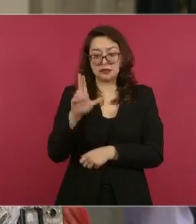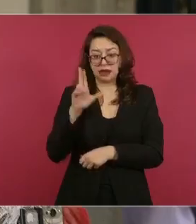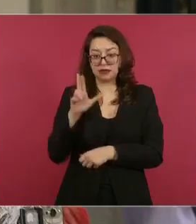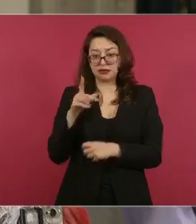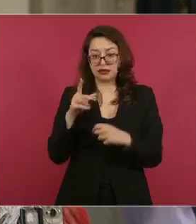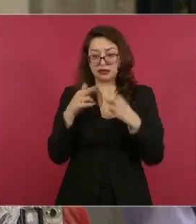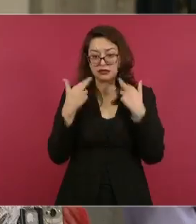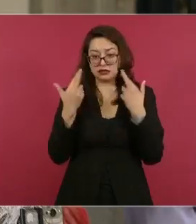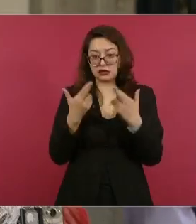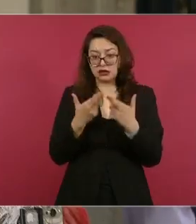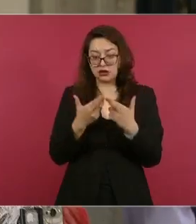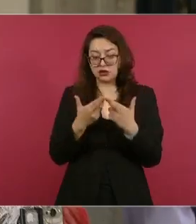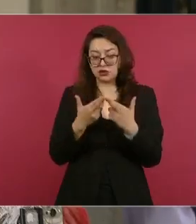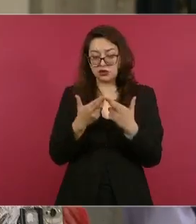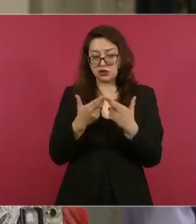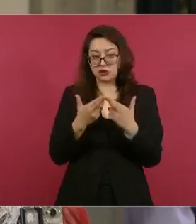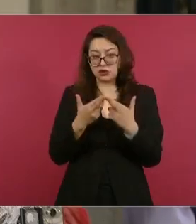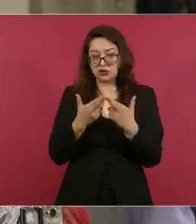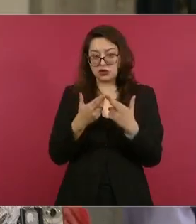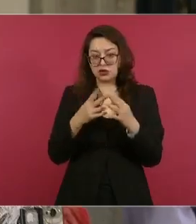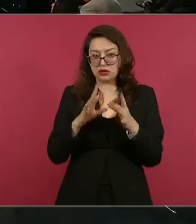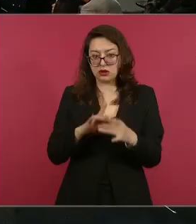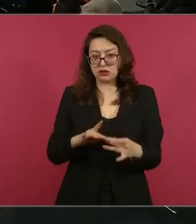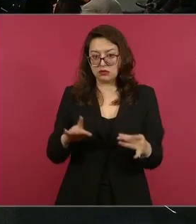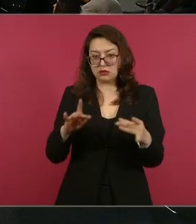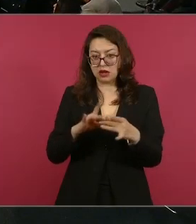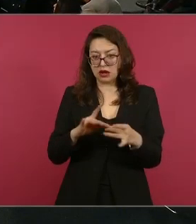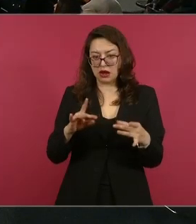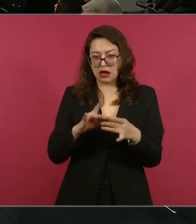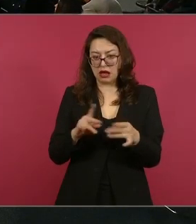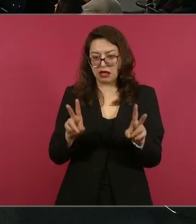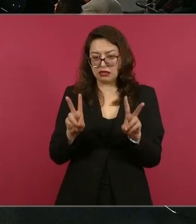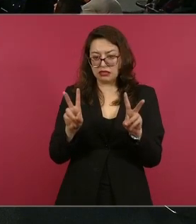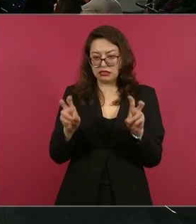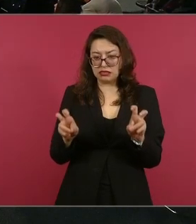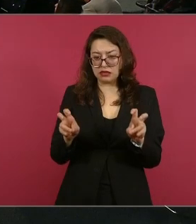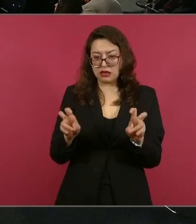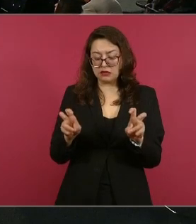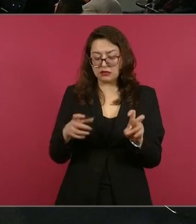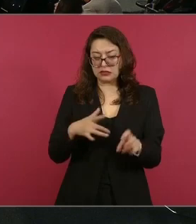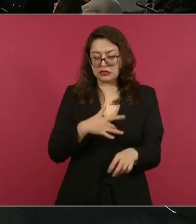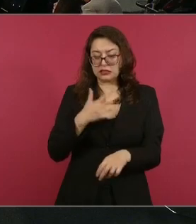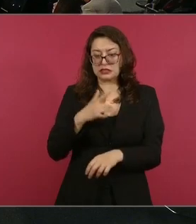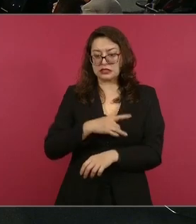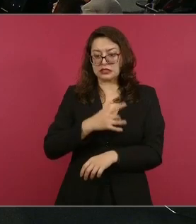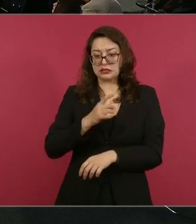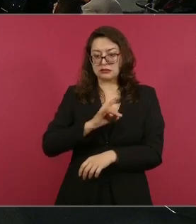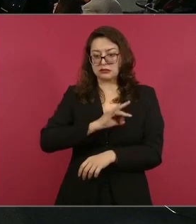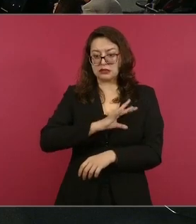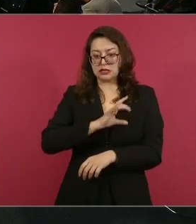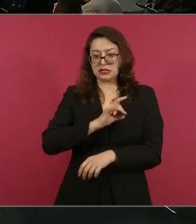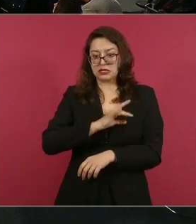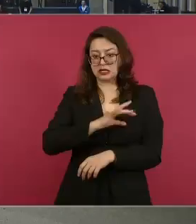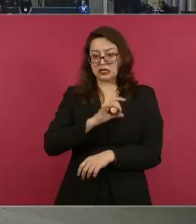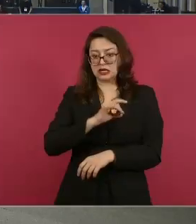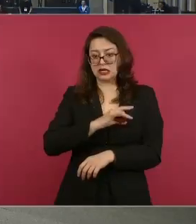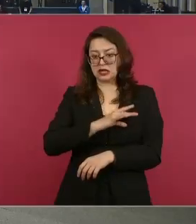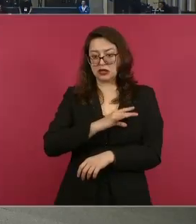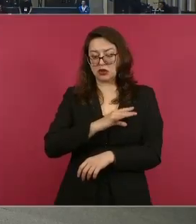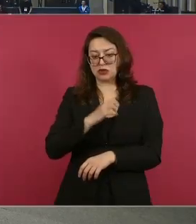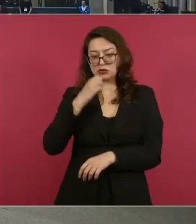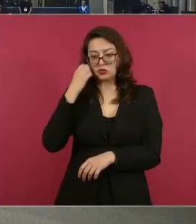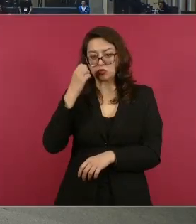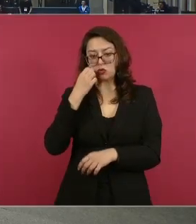explicamos el tema del CED del Mar y hay un temor de que vayan a cerrar en Baja California los CED del Mar. Problemas en San